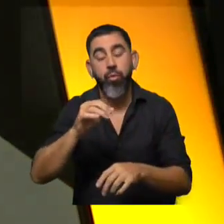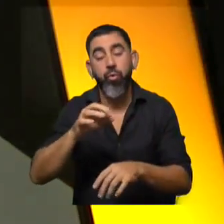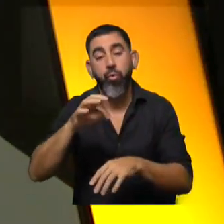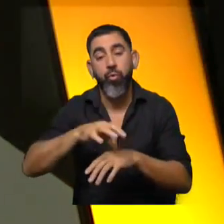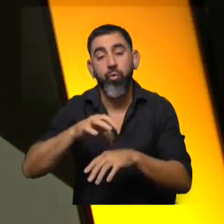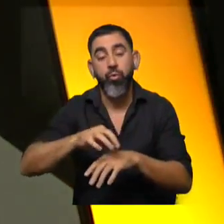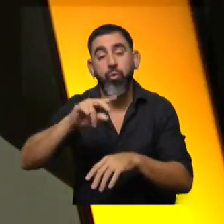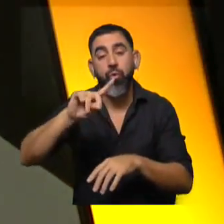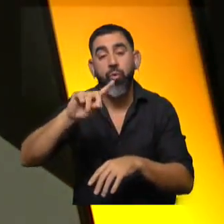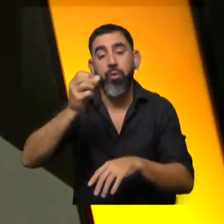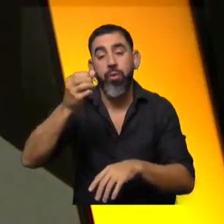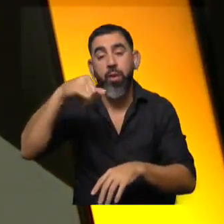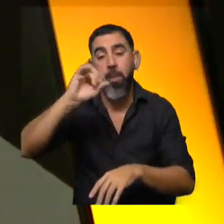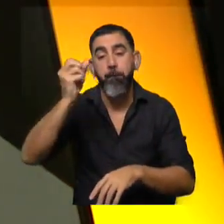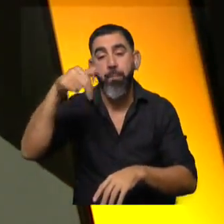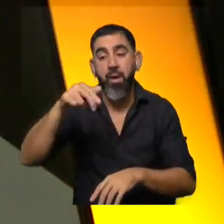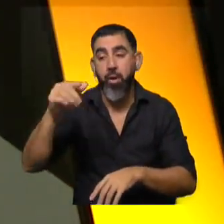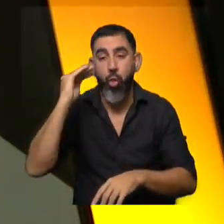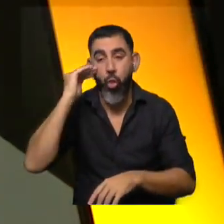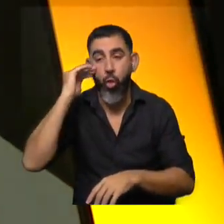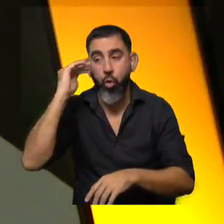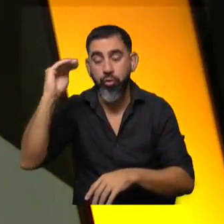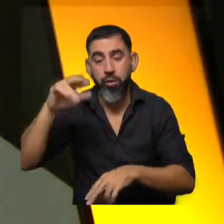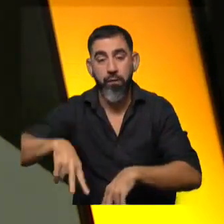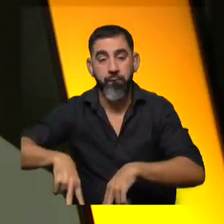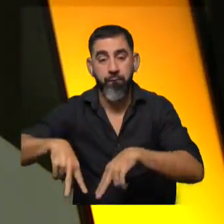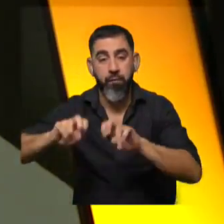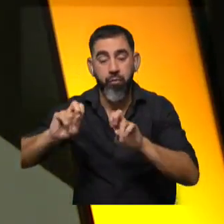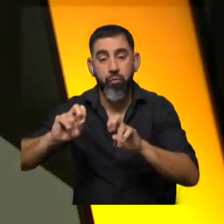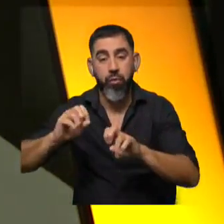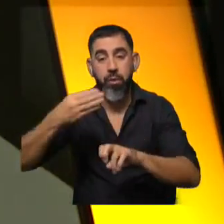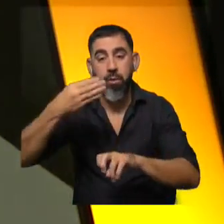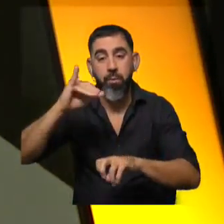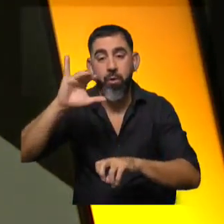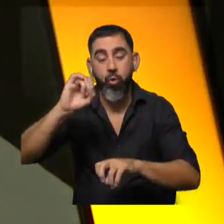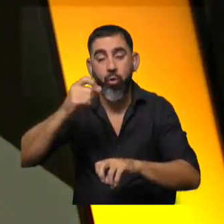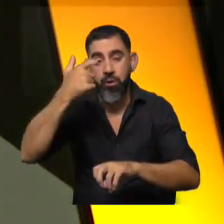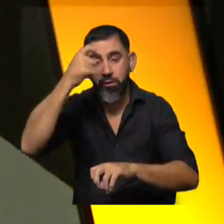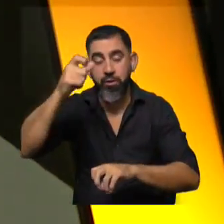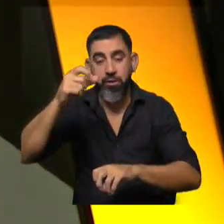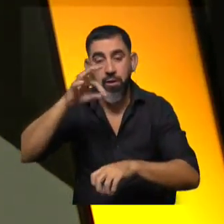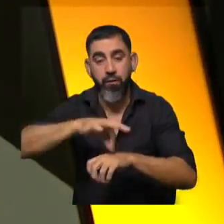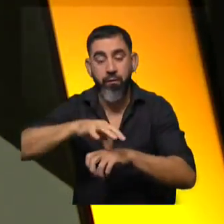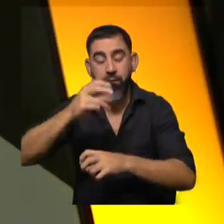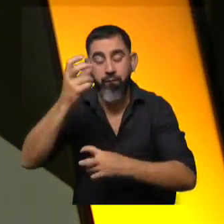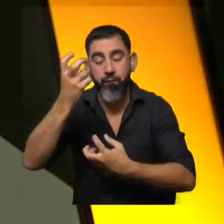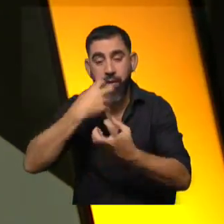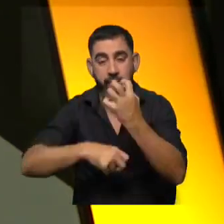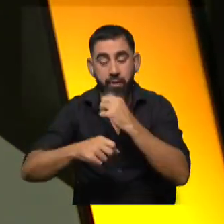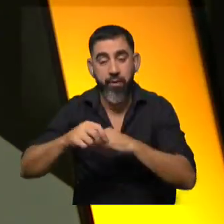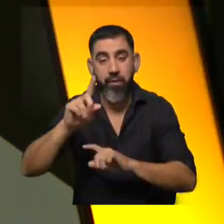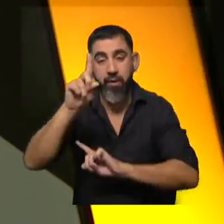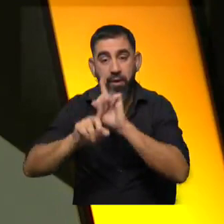Pablo Damián, que él es docente e investigador del Departamento de Biociencias Veterinarias de la Facultad de Veterinaria de la UDELAR,